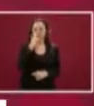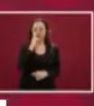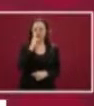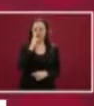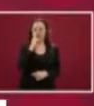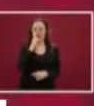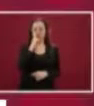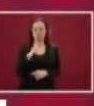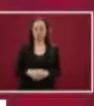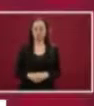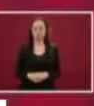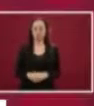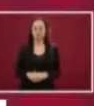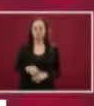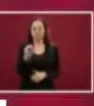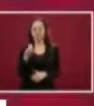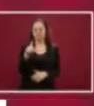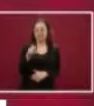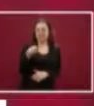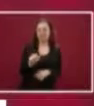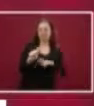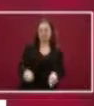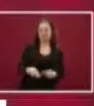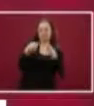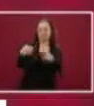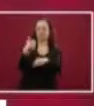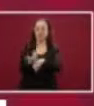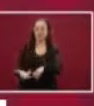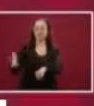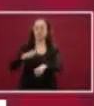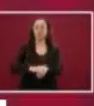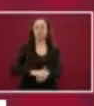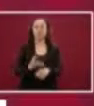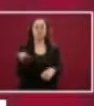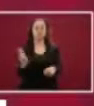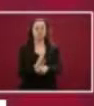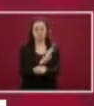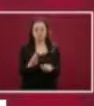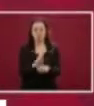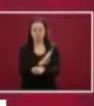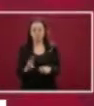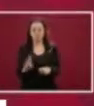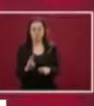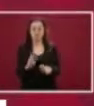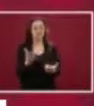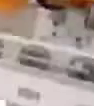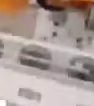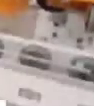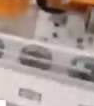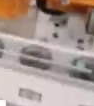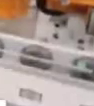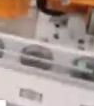es posible entrar a un paro como este sin asegurarle a los millones de mexicanos que no tienen ahorros